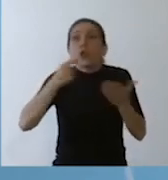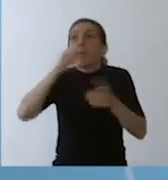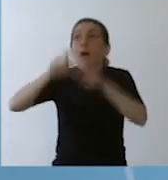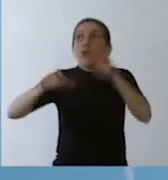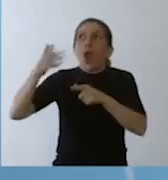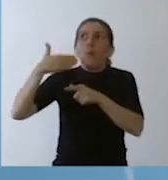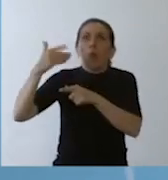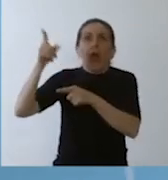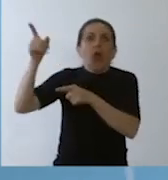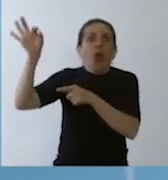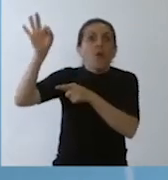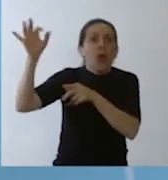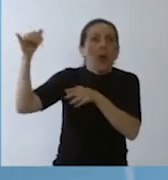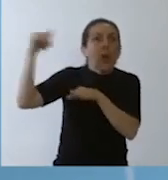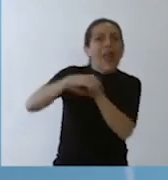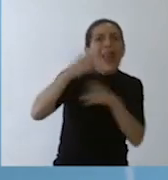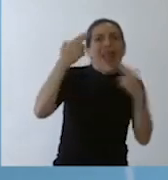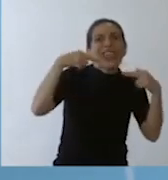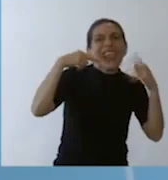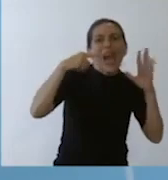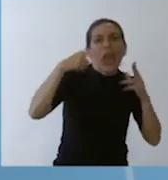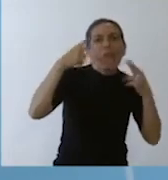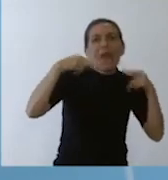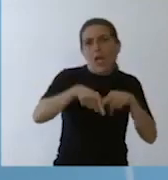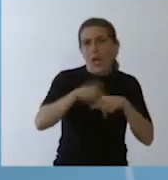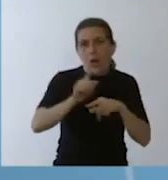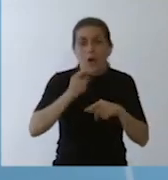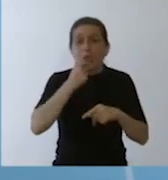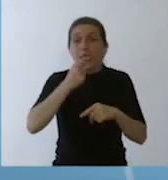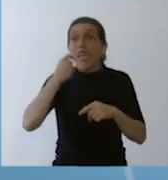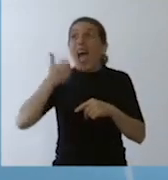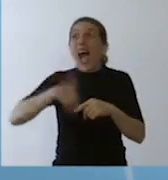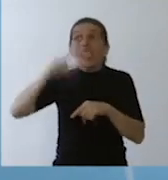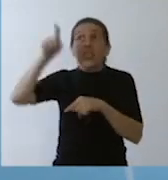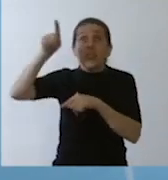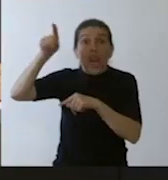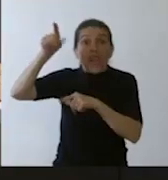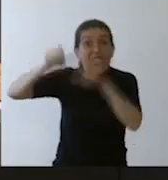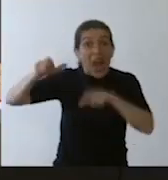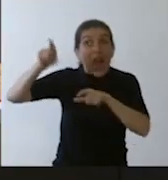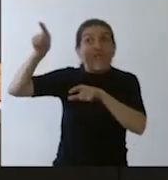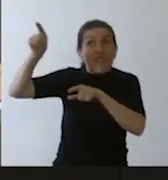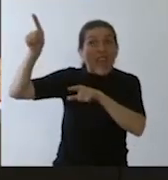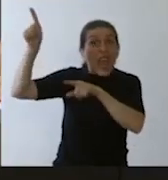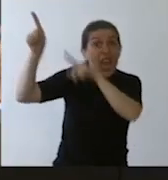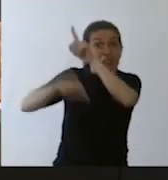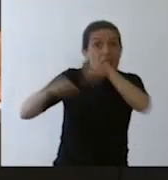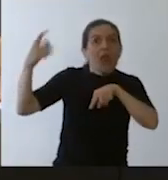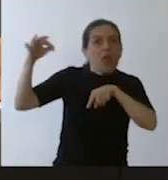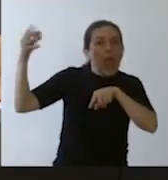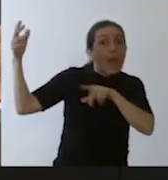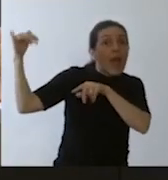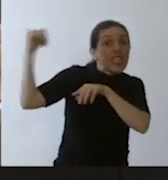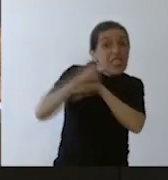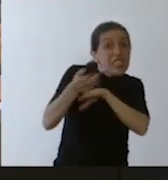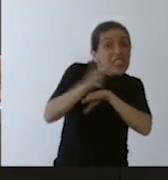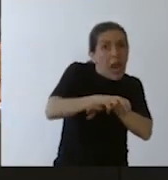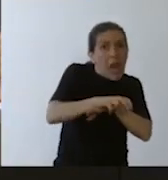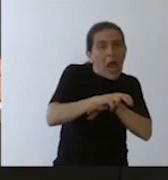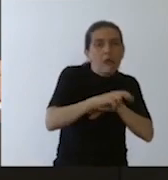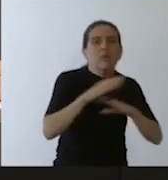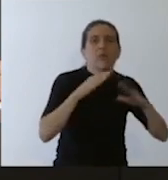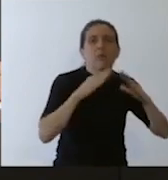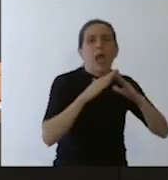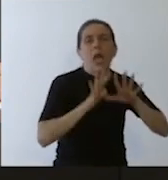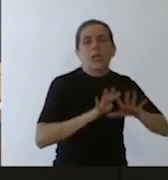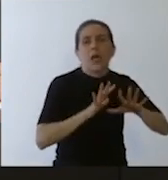el virus de manera restrictiva. Los argentinos que vengan tendrán que tomar las medidas sanitarias que dispuso el Ministerio de Salud de cuarentena y por lo tanto estarán aisladas durante el